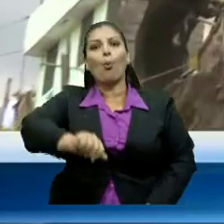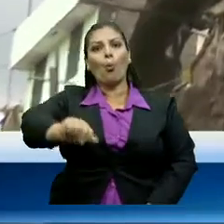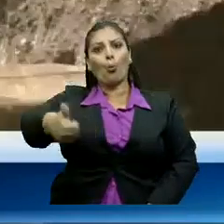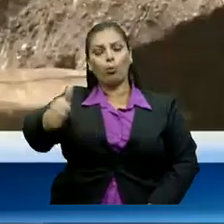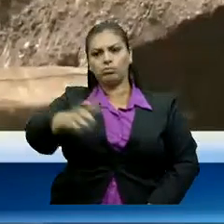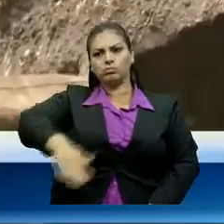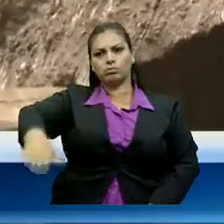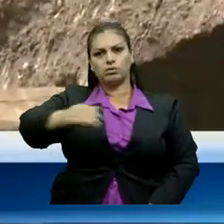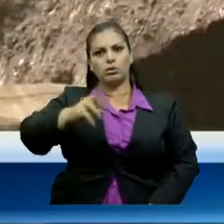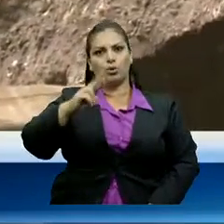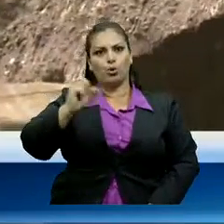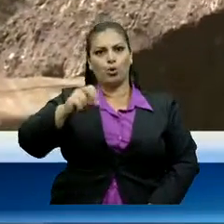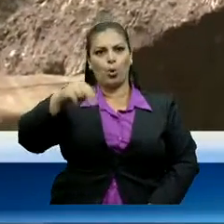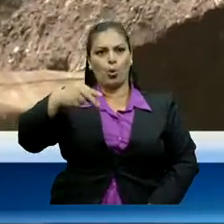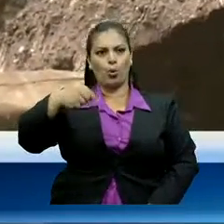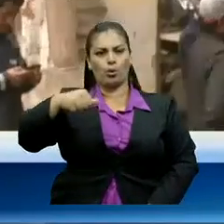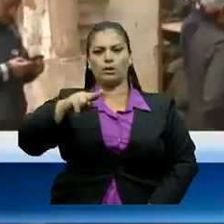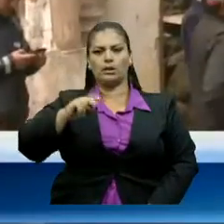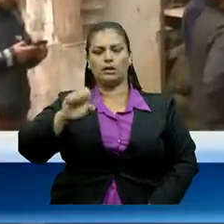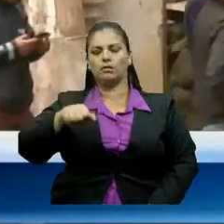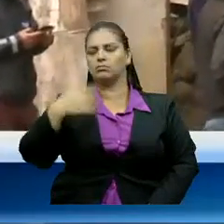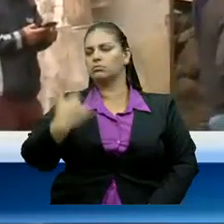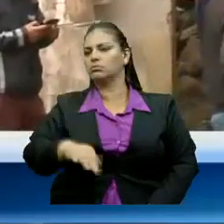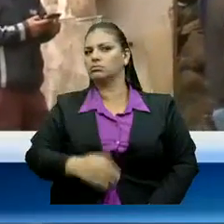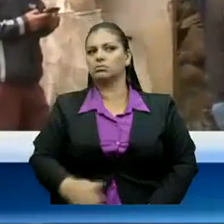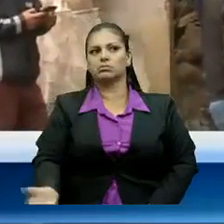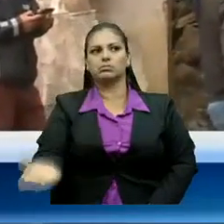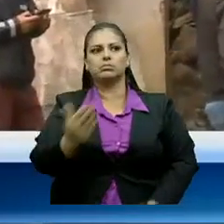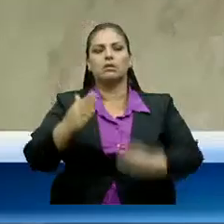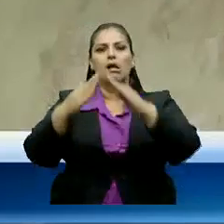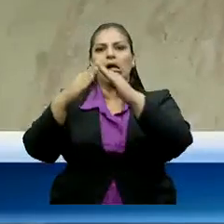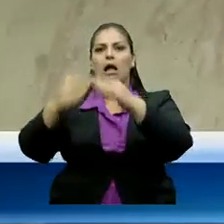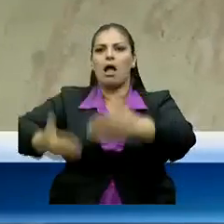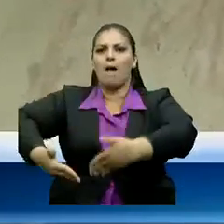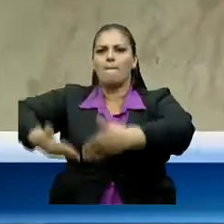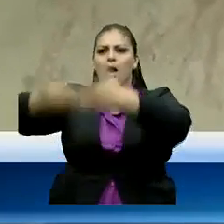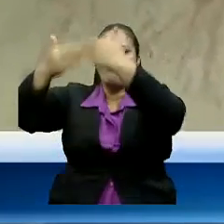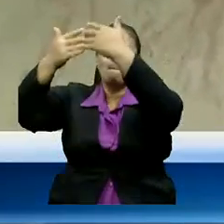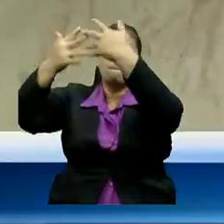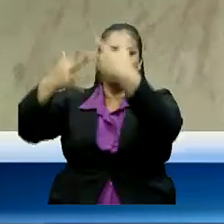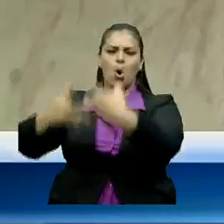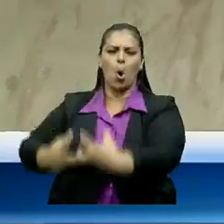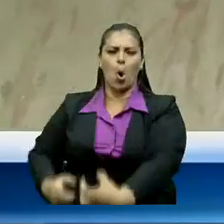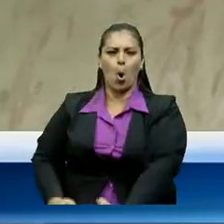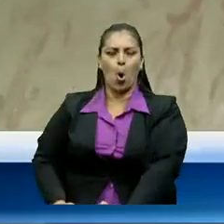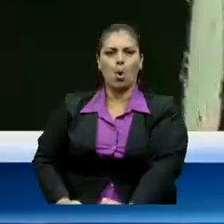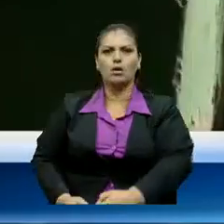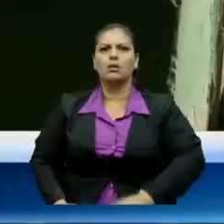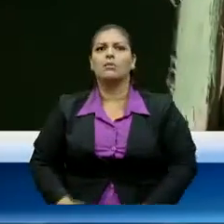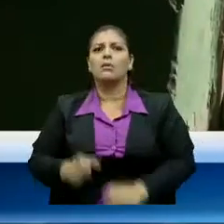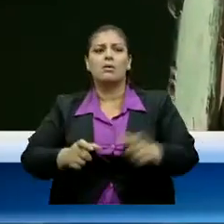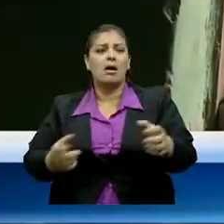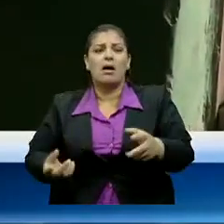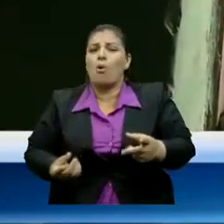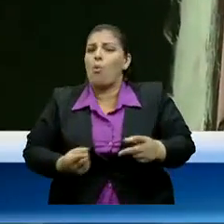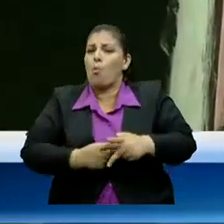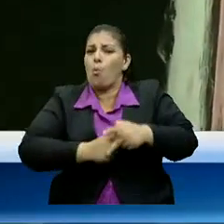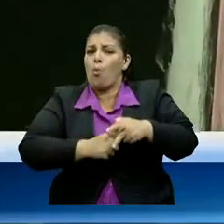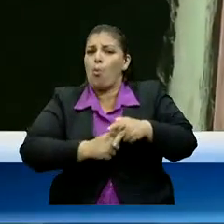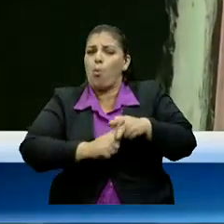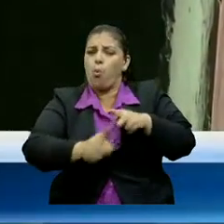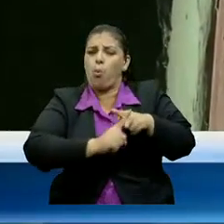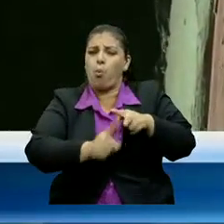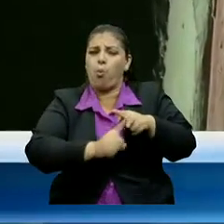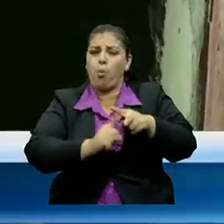humedad y acabó con la vivienda que se levantaba en la parte baja. Milagrosamente los ocupantes salieron con vida, esto porque sucedió en horas de la tarde y